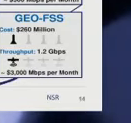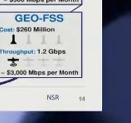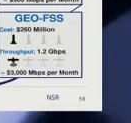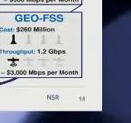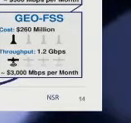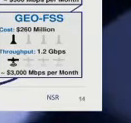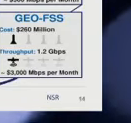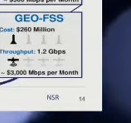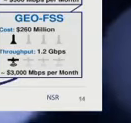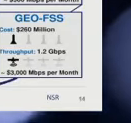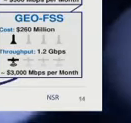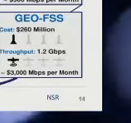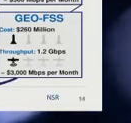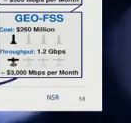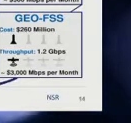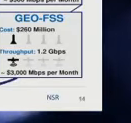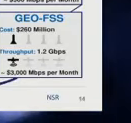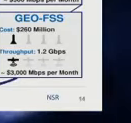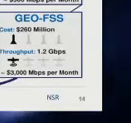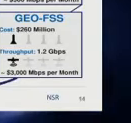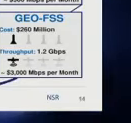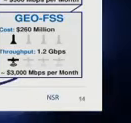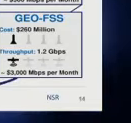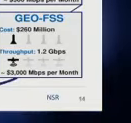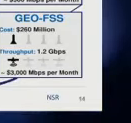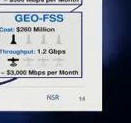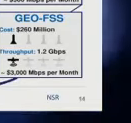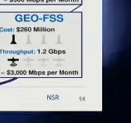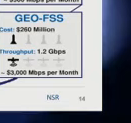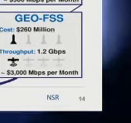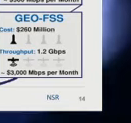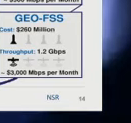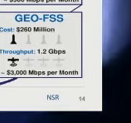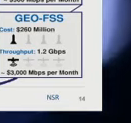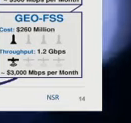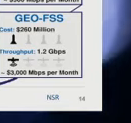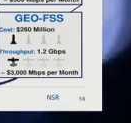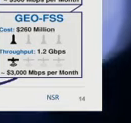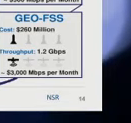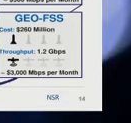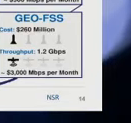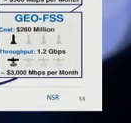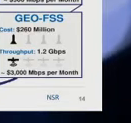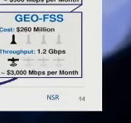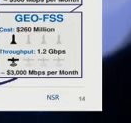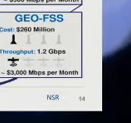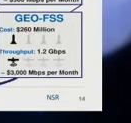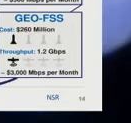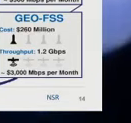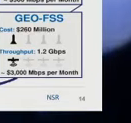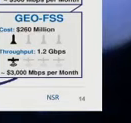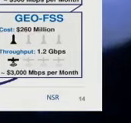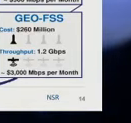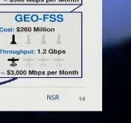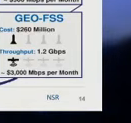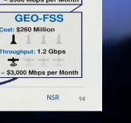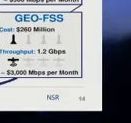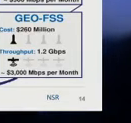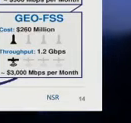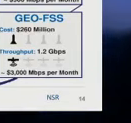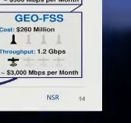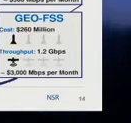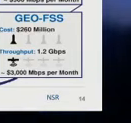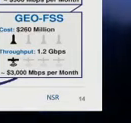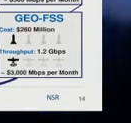600 megabits de 600 dólares por megabits por por mes y los satélites de órbitas